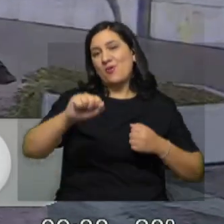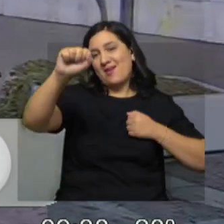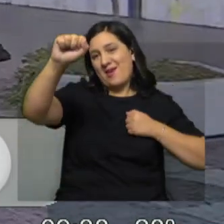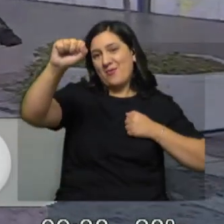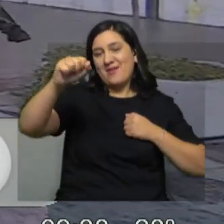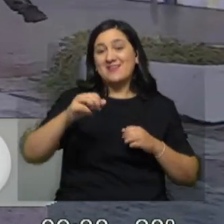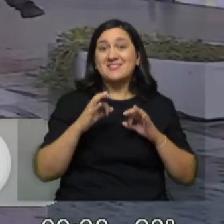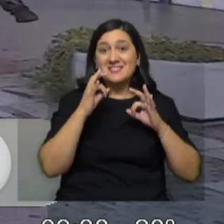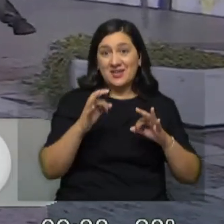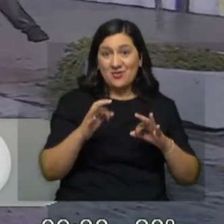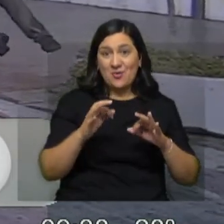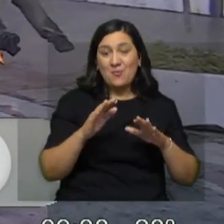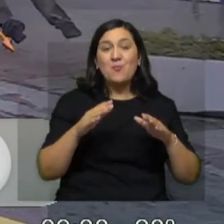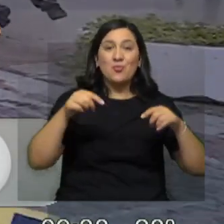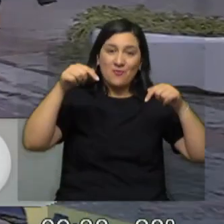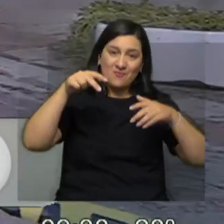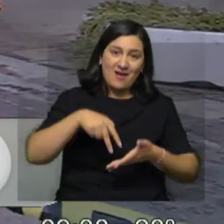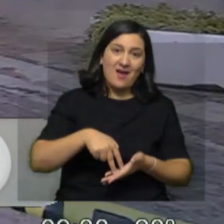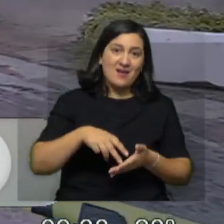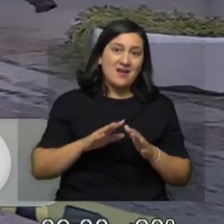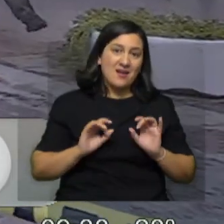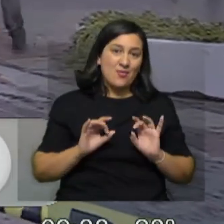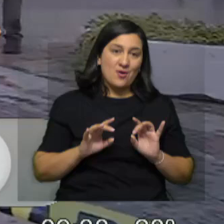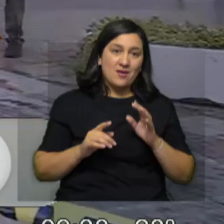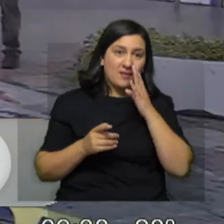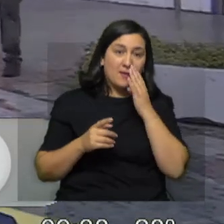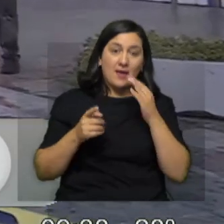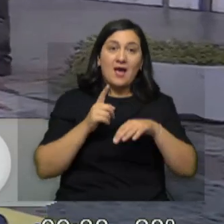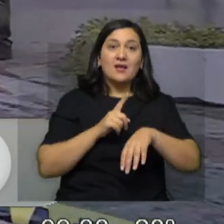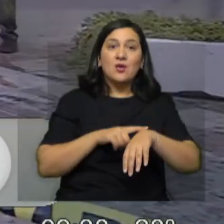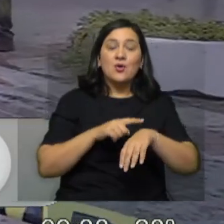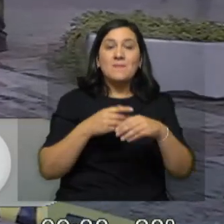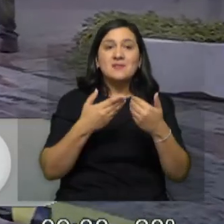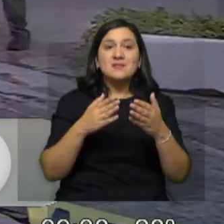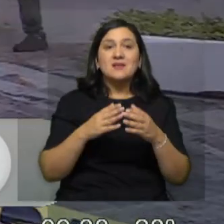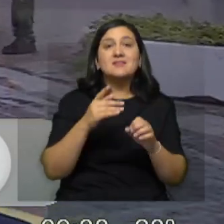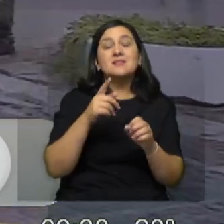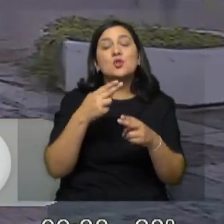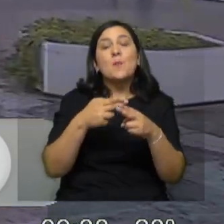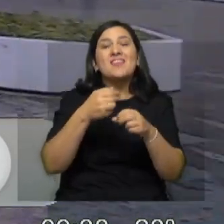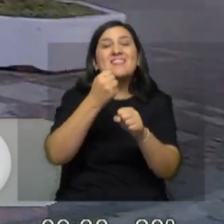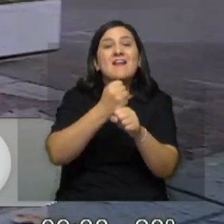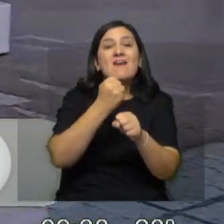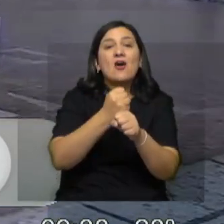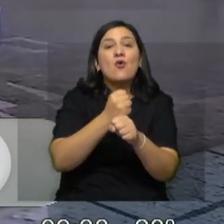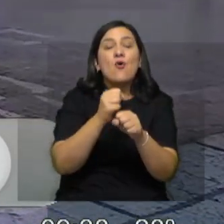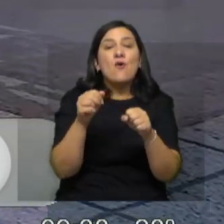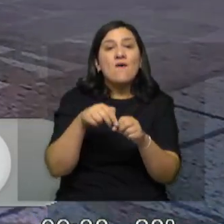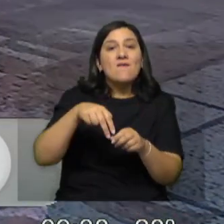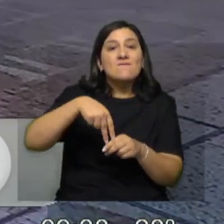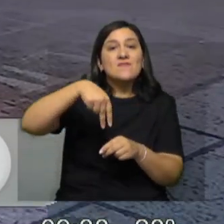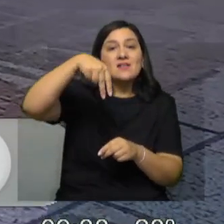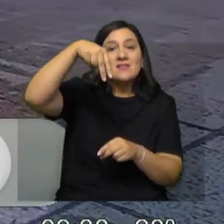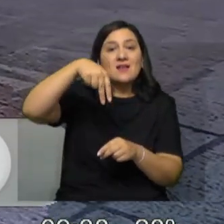llegó al piso ahí, pudo descender con naturalidad. ¿A qué hora arrancan? Trabajo vertical, señor. ¿Trabajo vertical se llama? Sí, señor. ¿Cuántos metros tiene